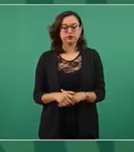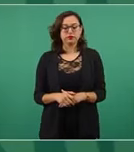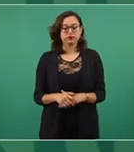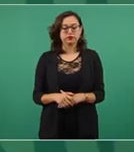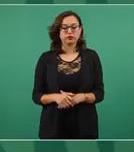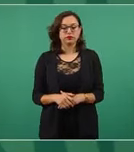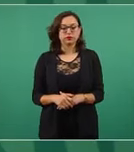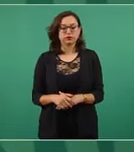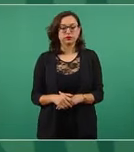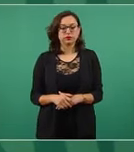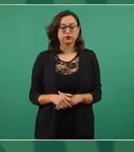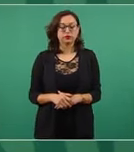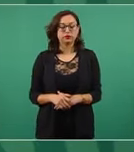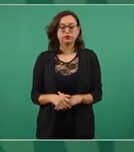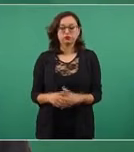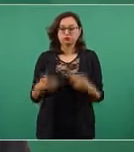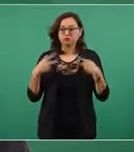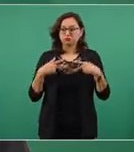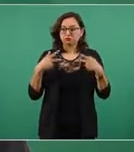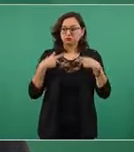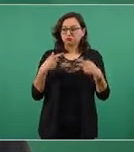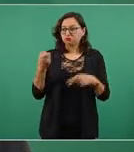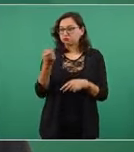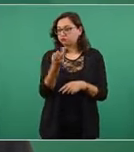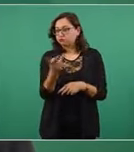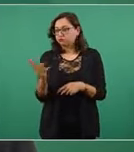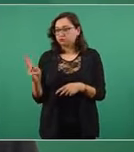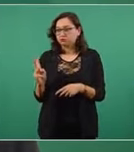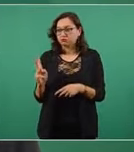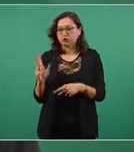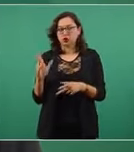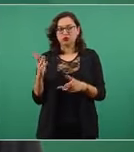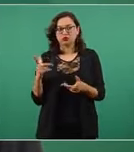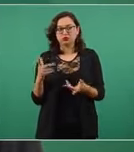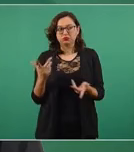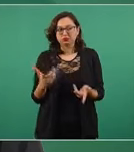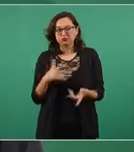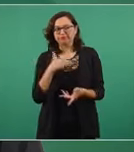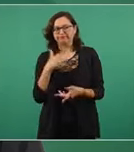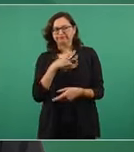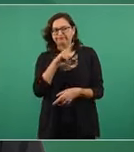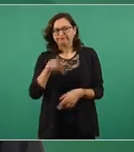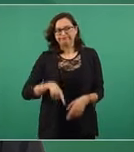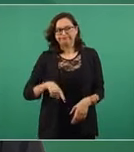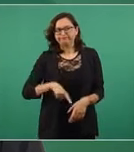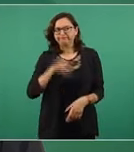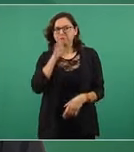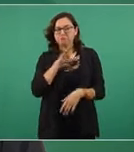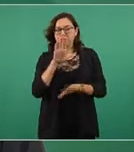para reprimir a opositores.